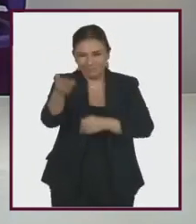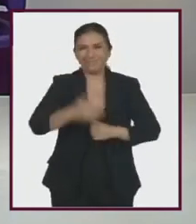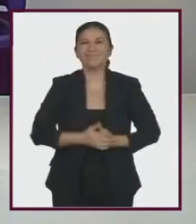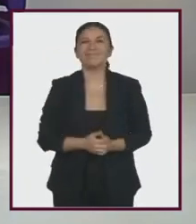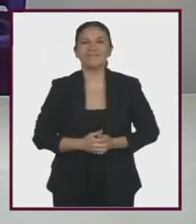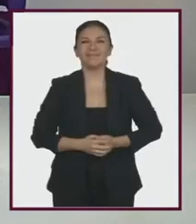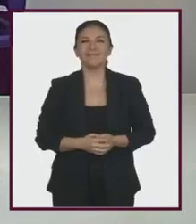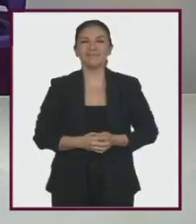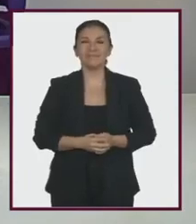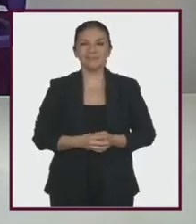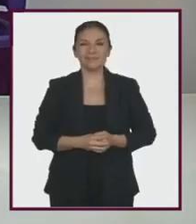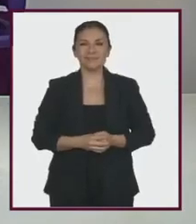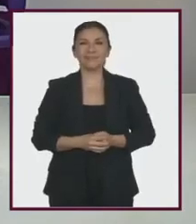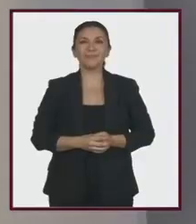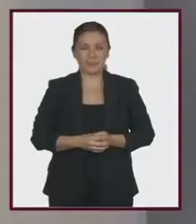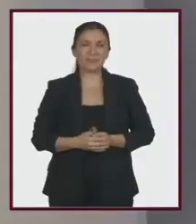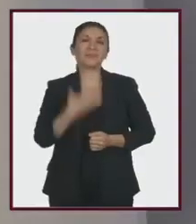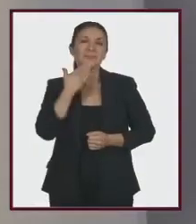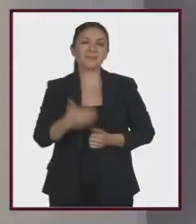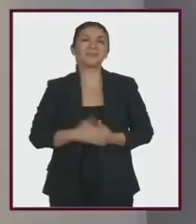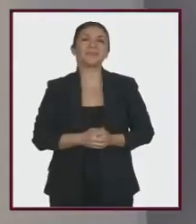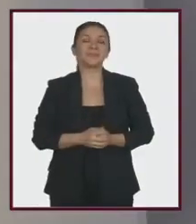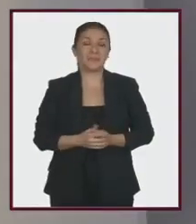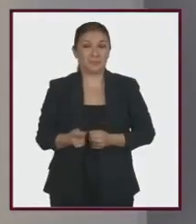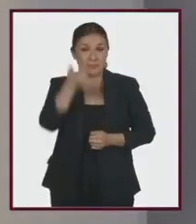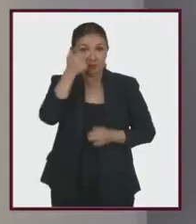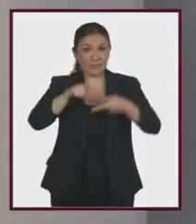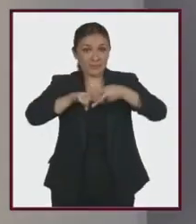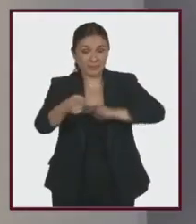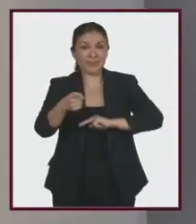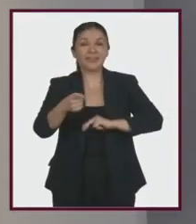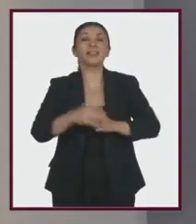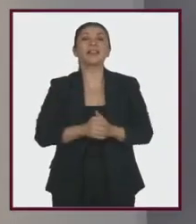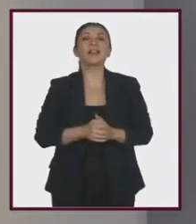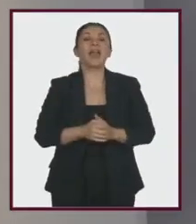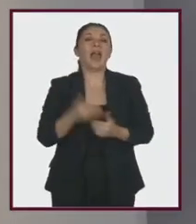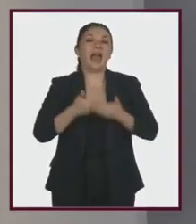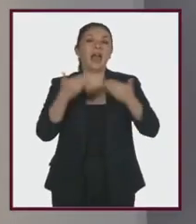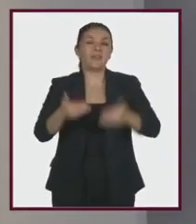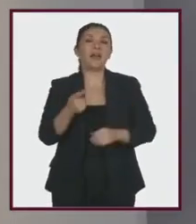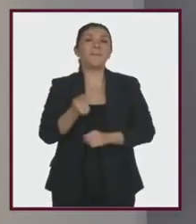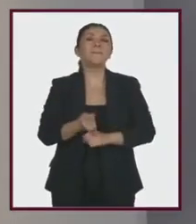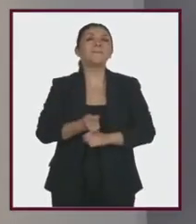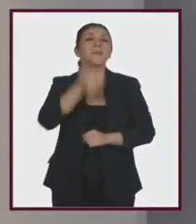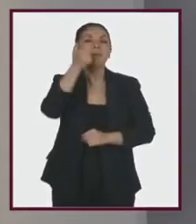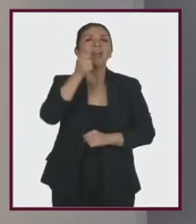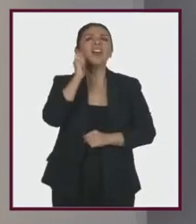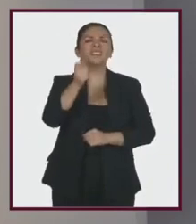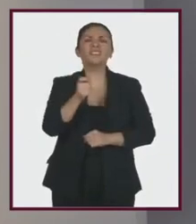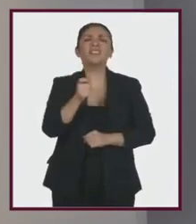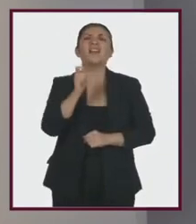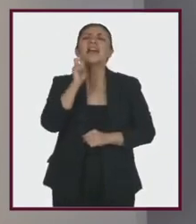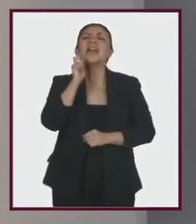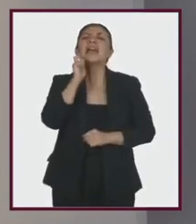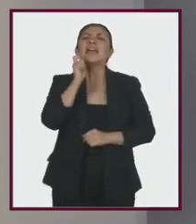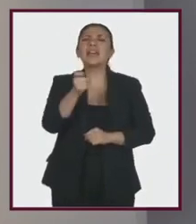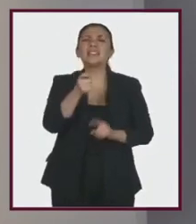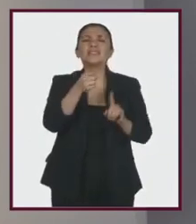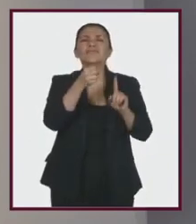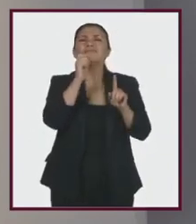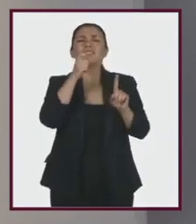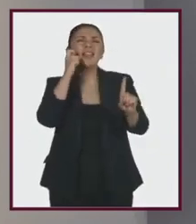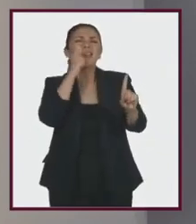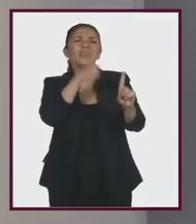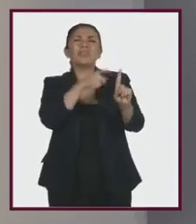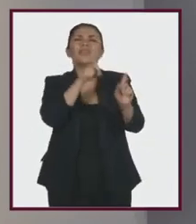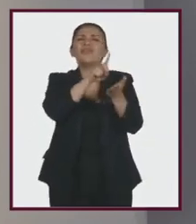favor. Muy bien, bueno, vamos a comenzar en la primera parte hablando de la definición de las drogas,